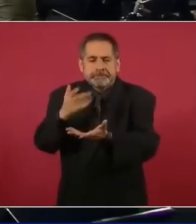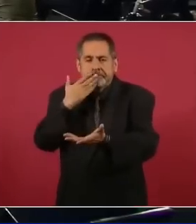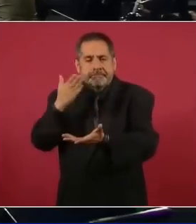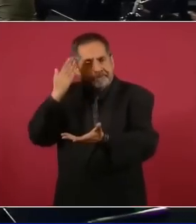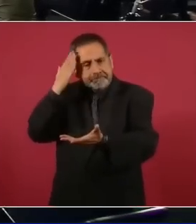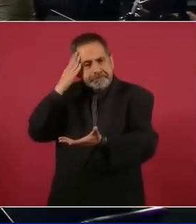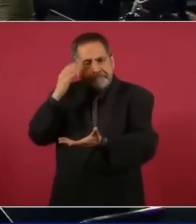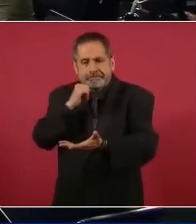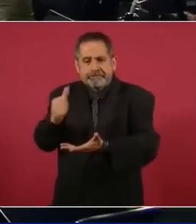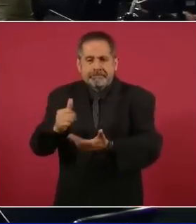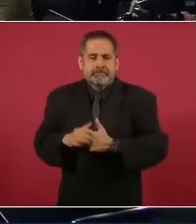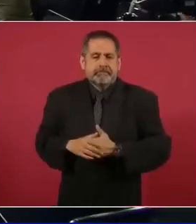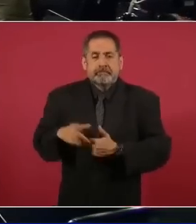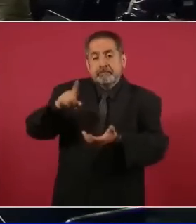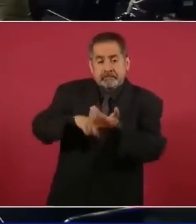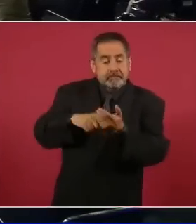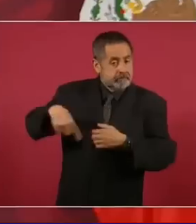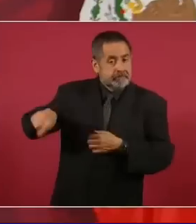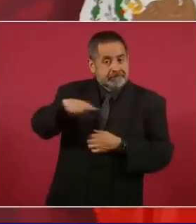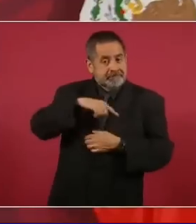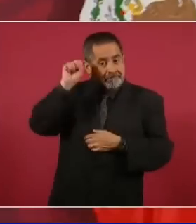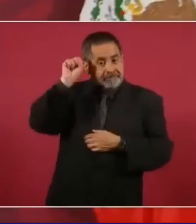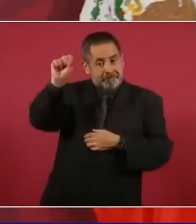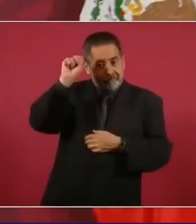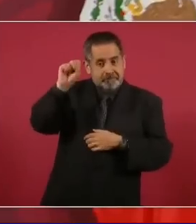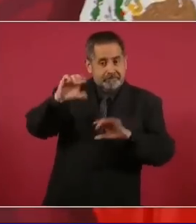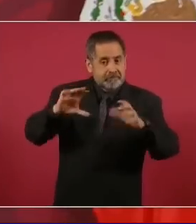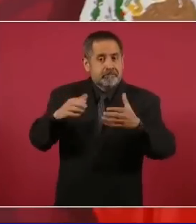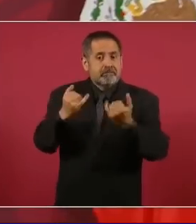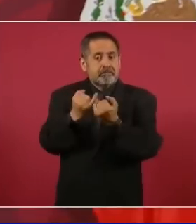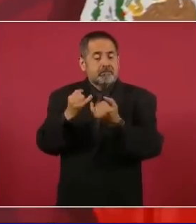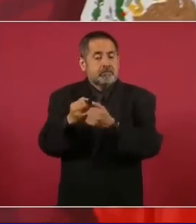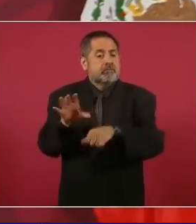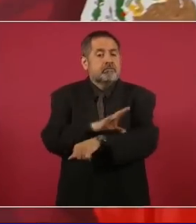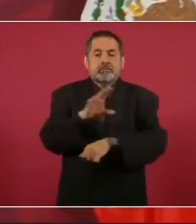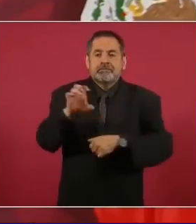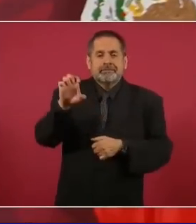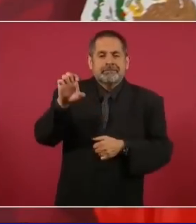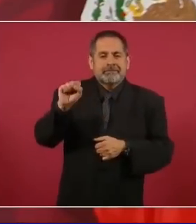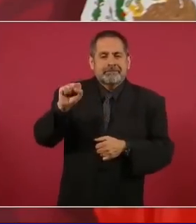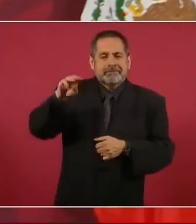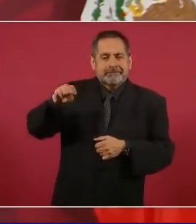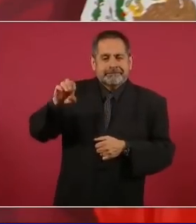también en el sindicato de electricistas, en el ESME,